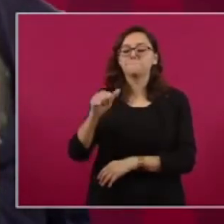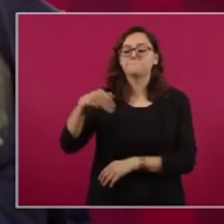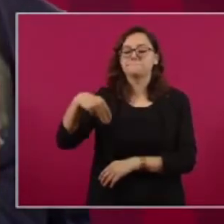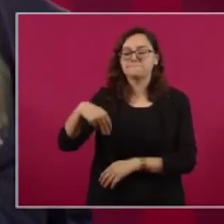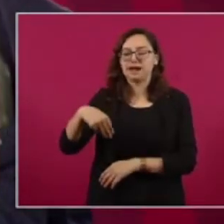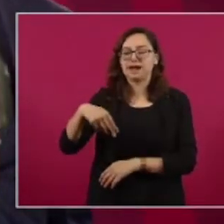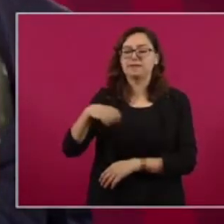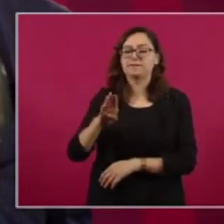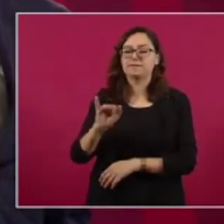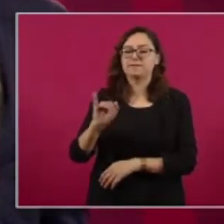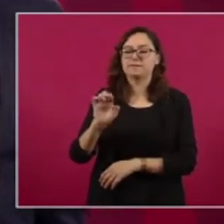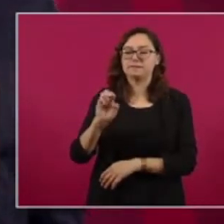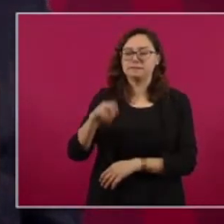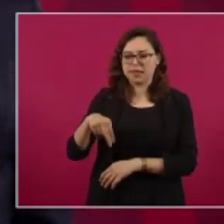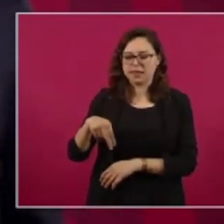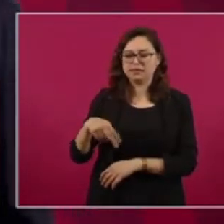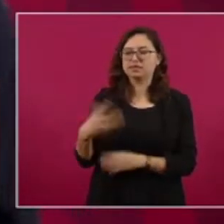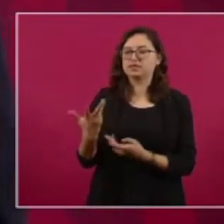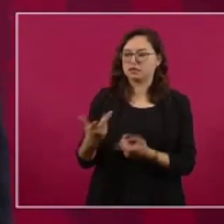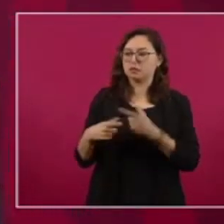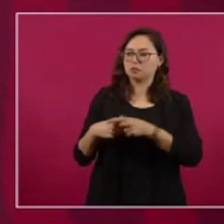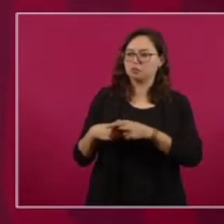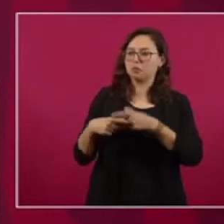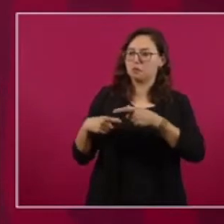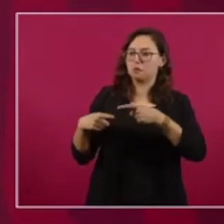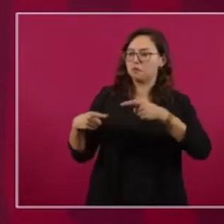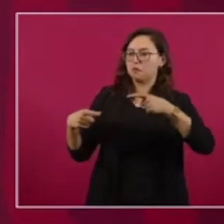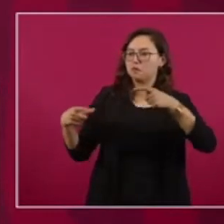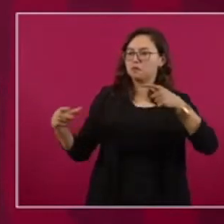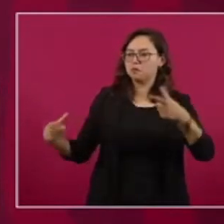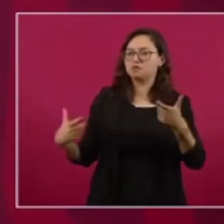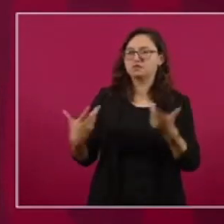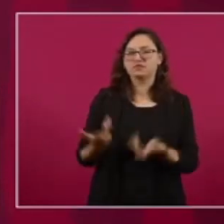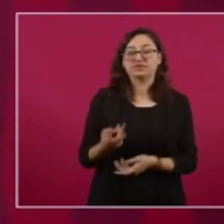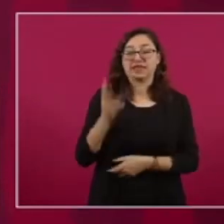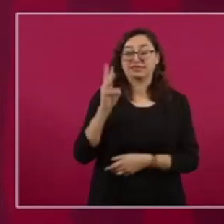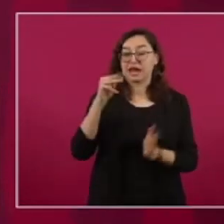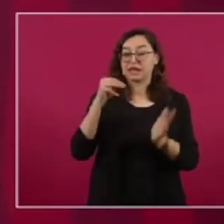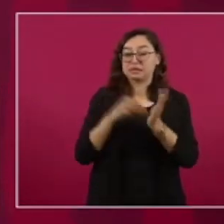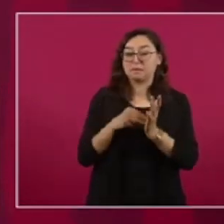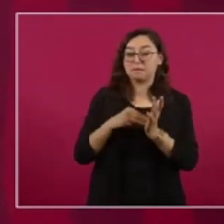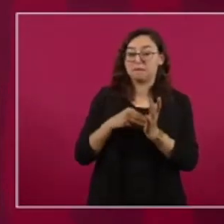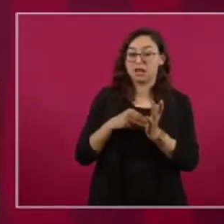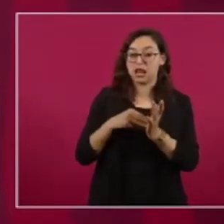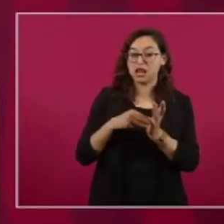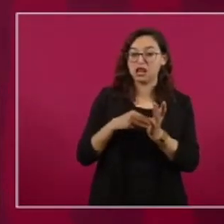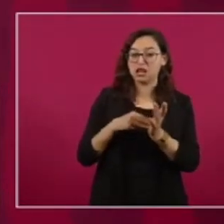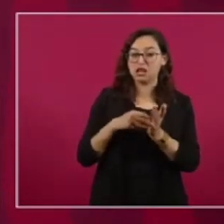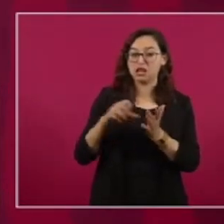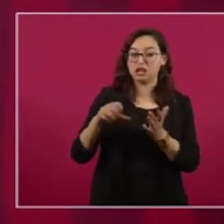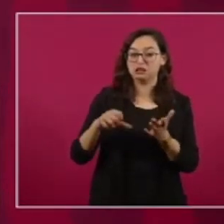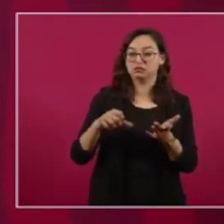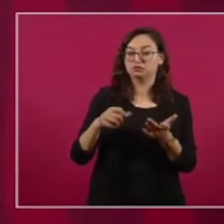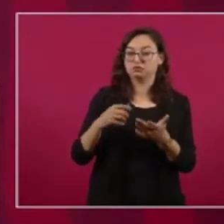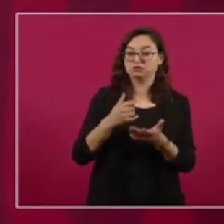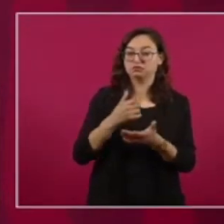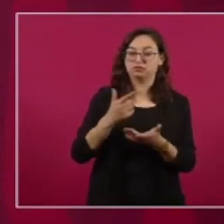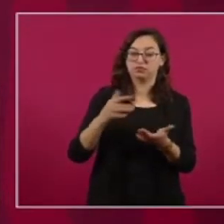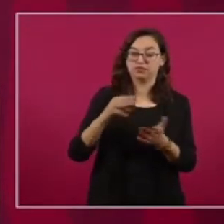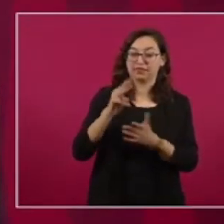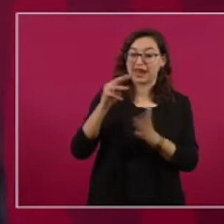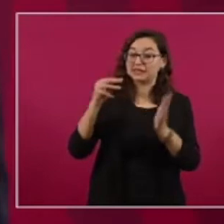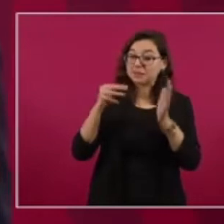más, va a tener cerca de 3,000 sucursales, hasta en los pueblos más